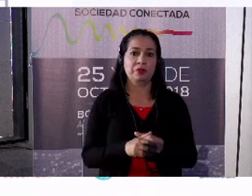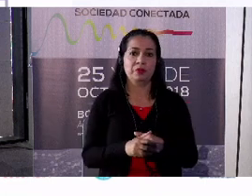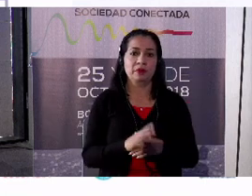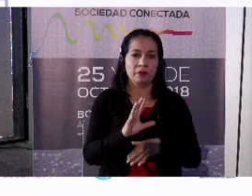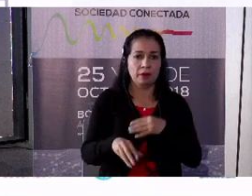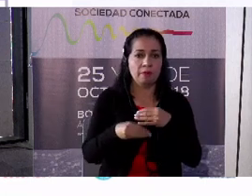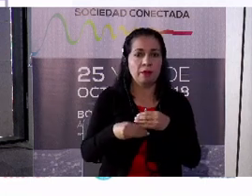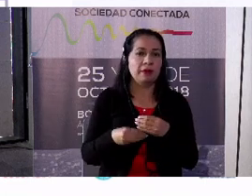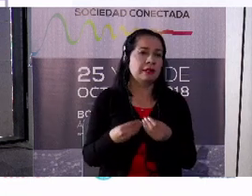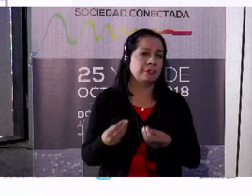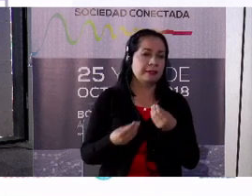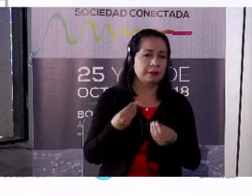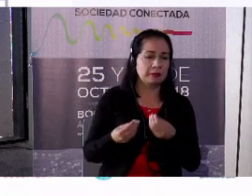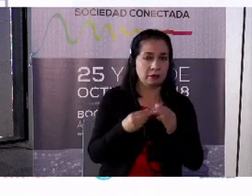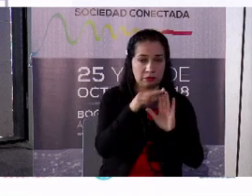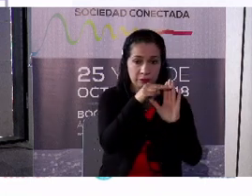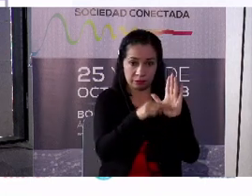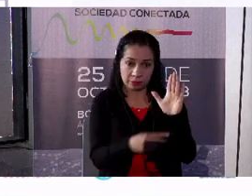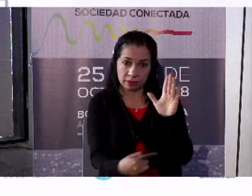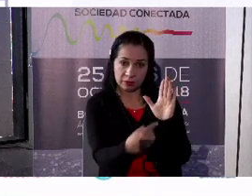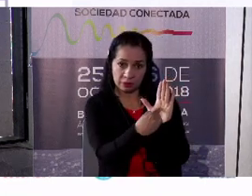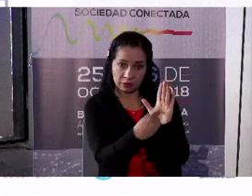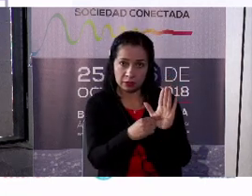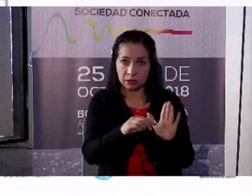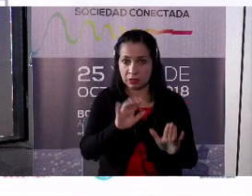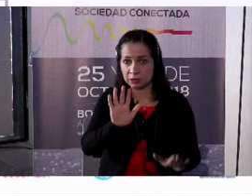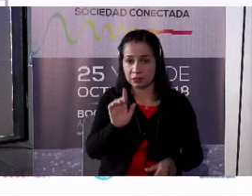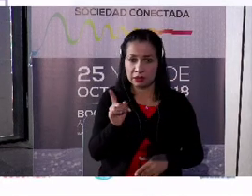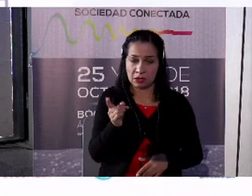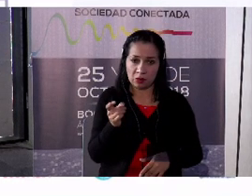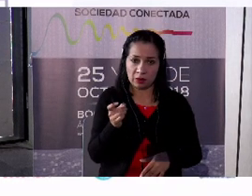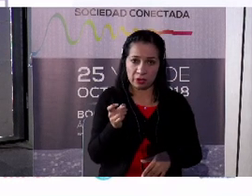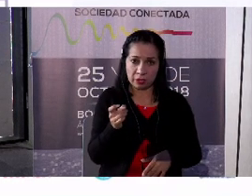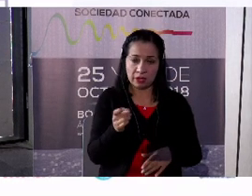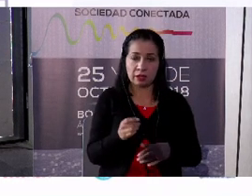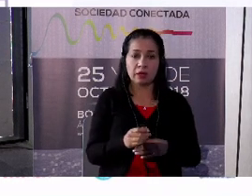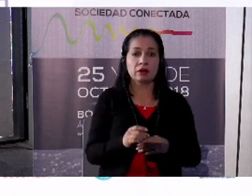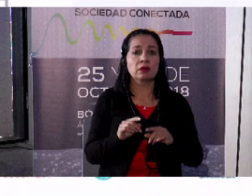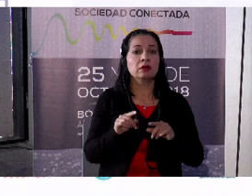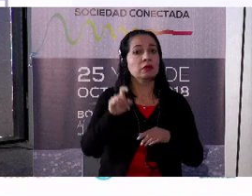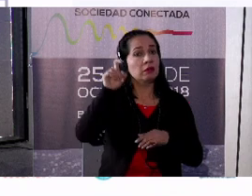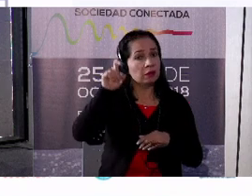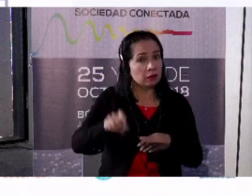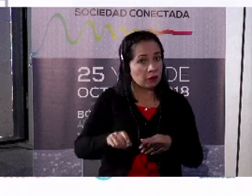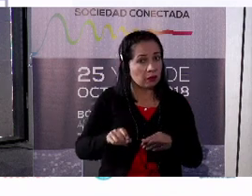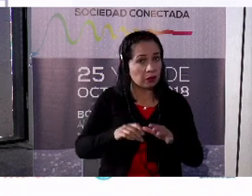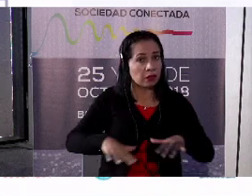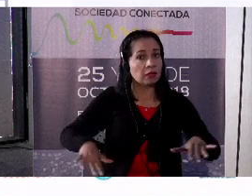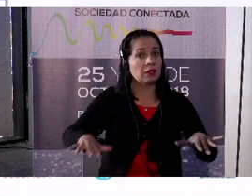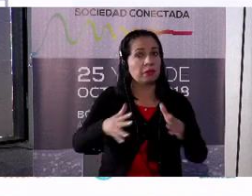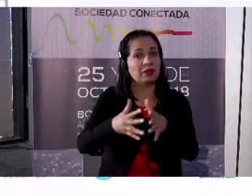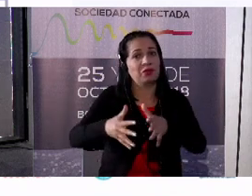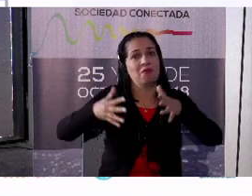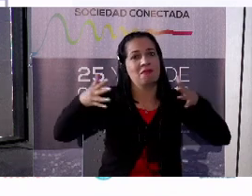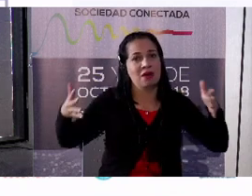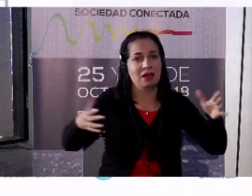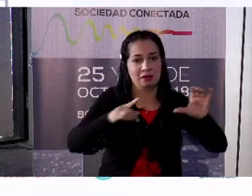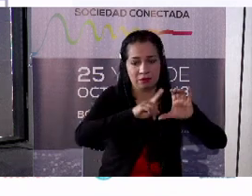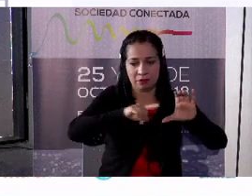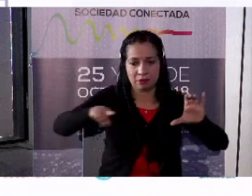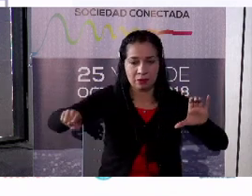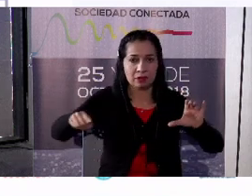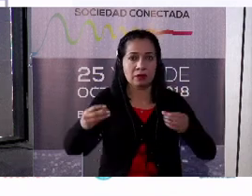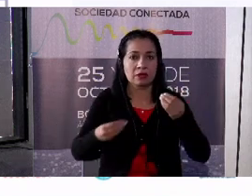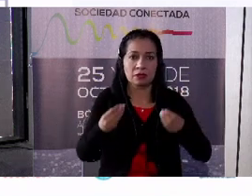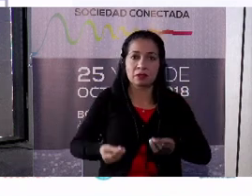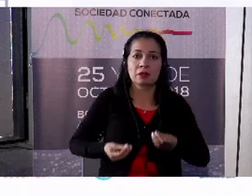Si vemos que los requisitos de 5g requieren mucho espectro Que si vamos a